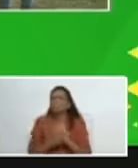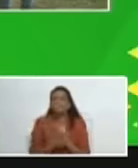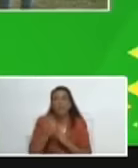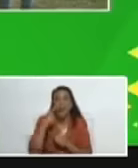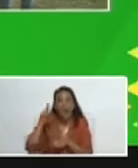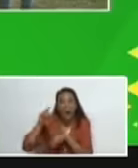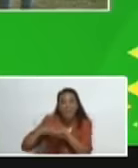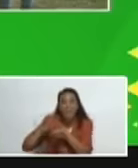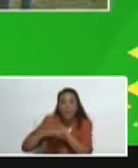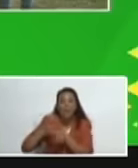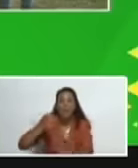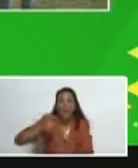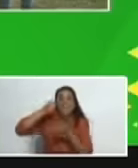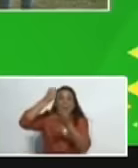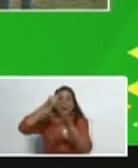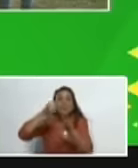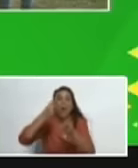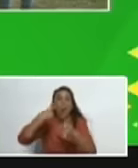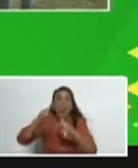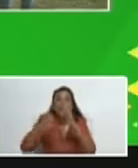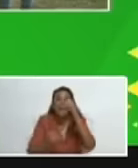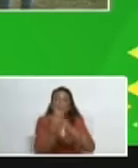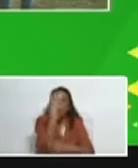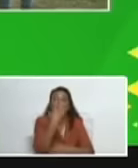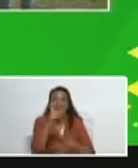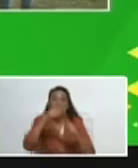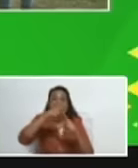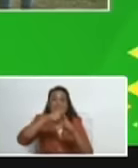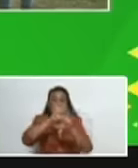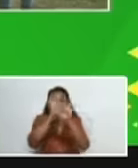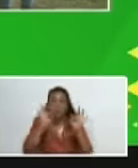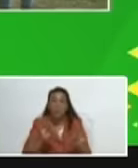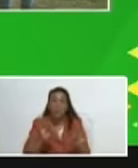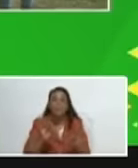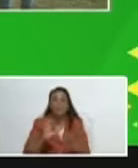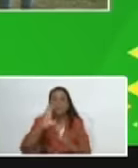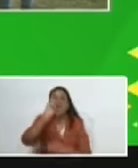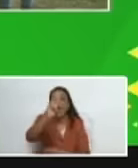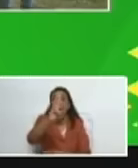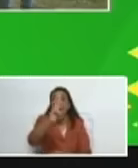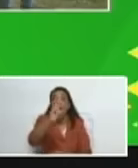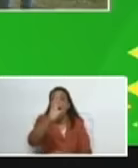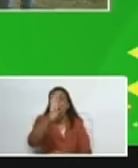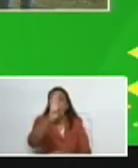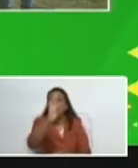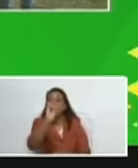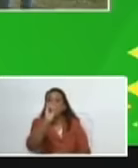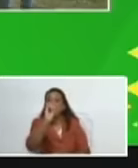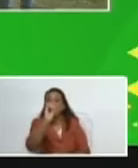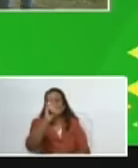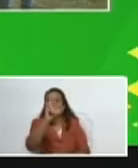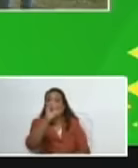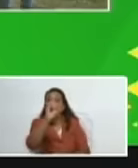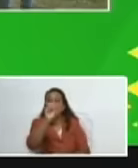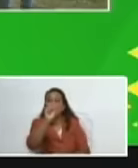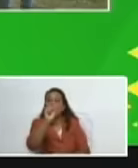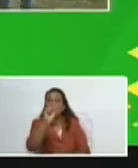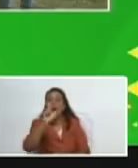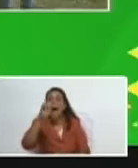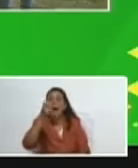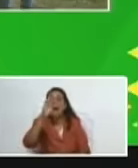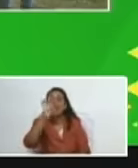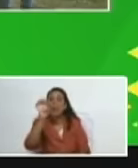Fíjense, hablaste de la bolsa agrícola, otra creación de esta etapa. La bolsa agrícola arrancó mayo